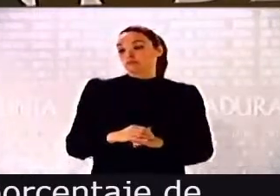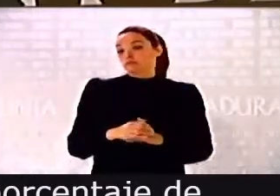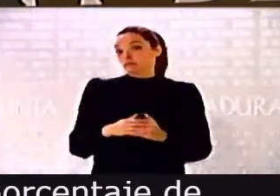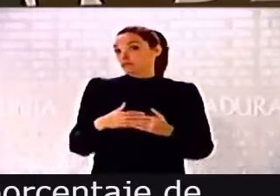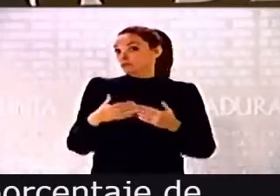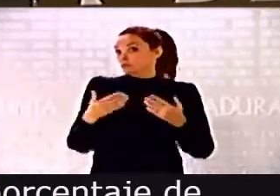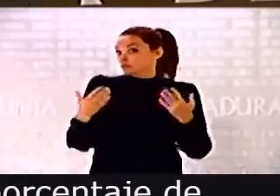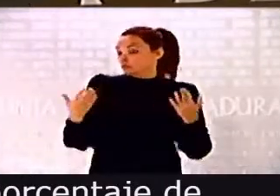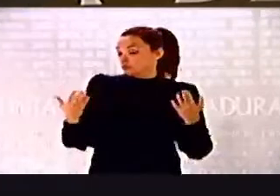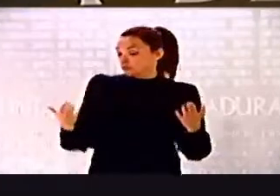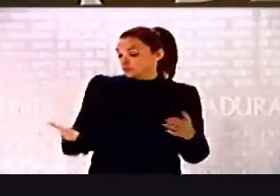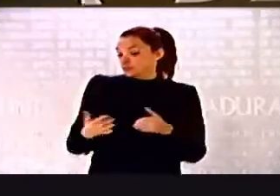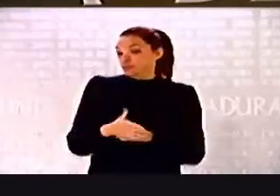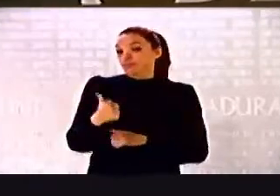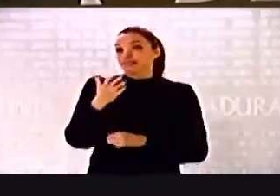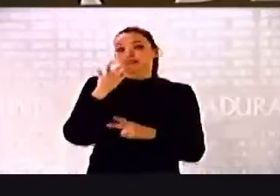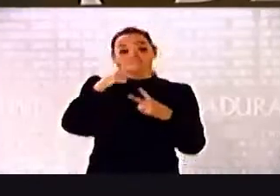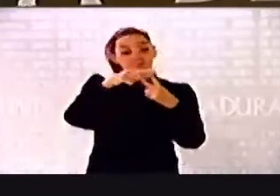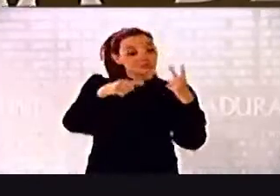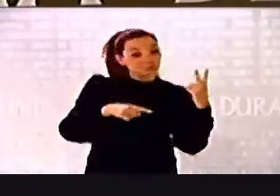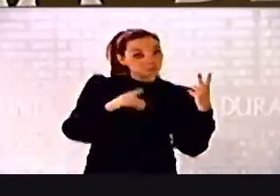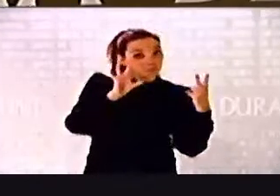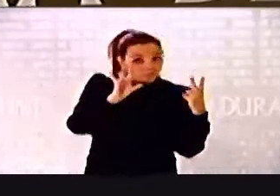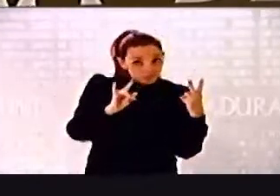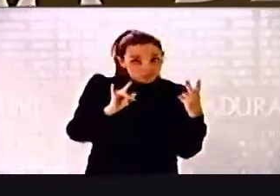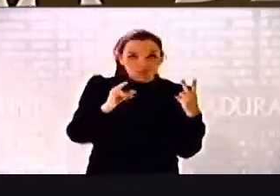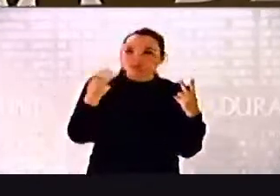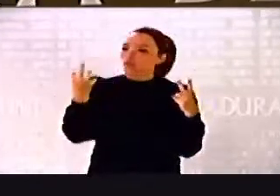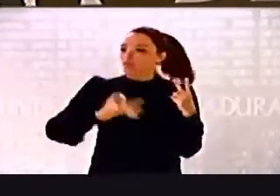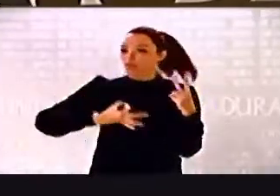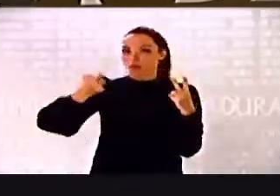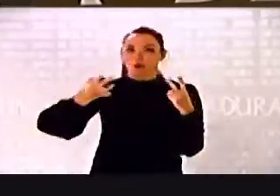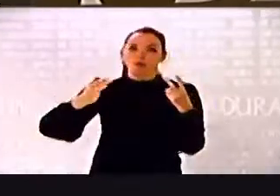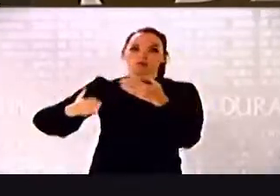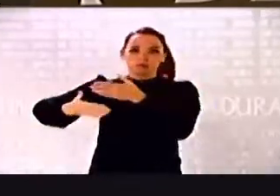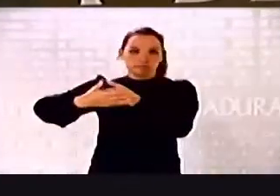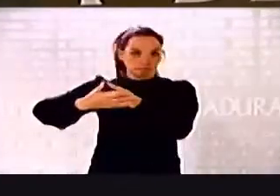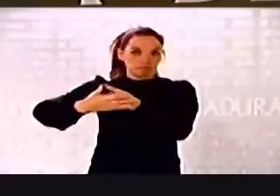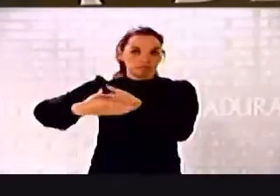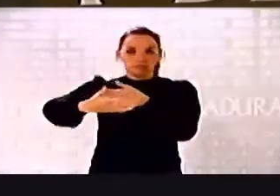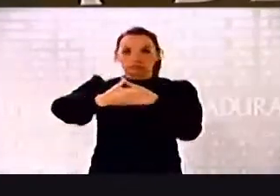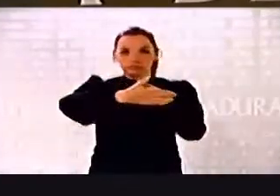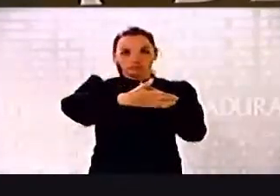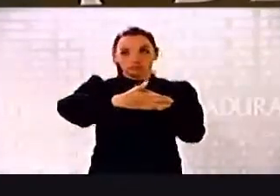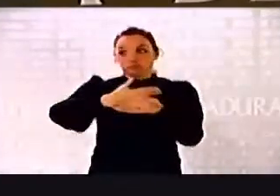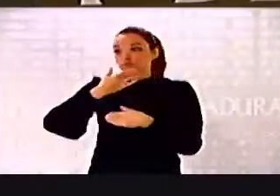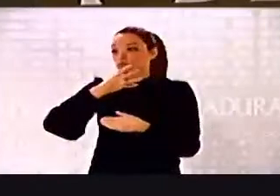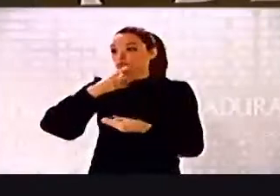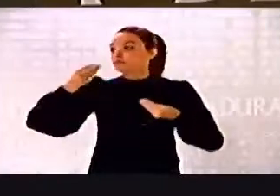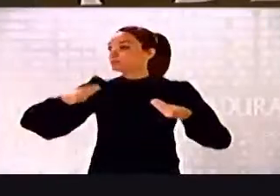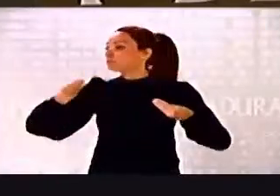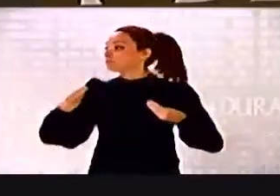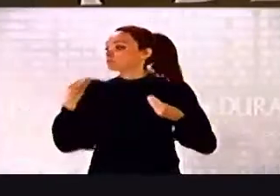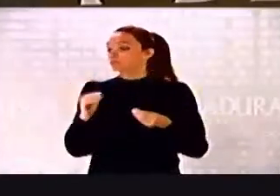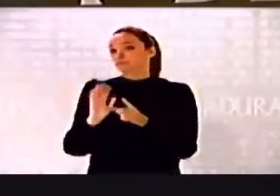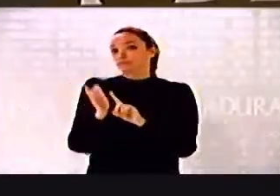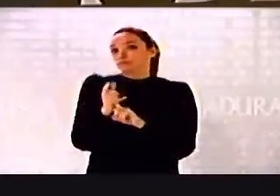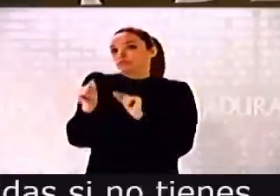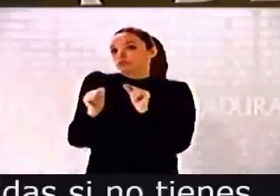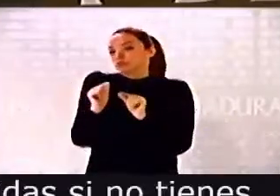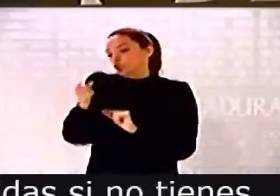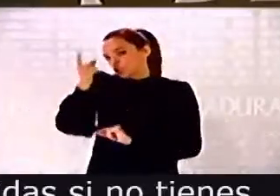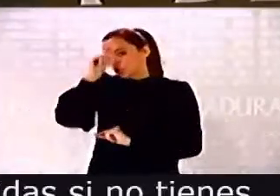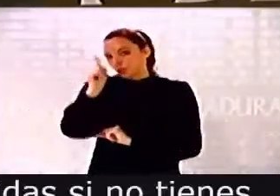Entonces, es seguro que tienes que adoptar medidas de perimetración si no tienes bien localizados los brotes o no tienes una